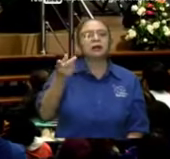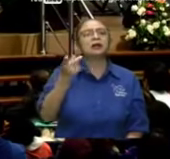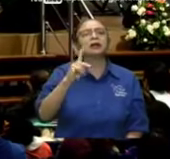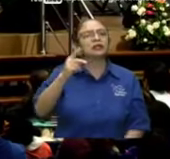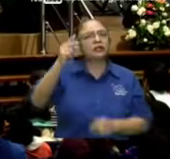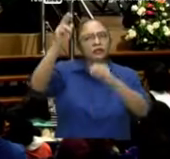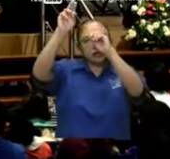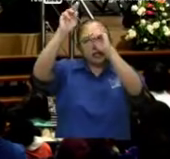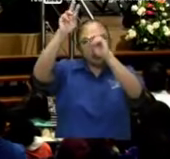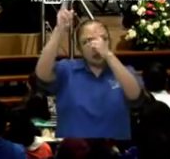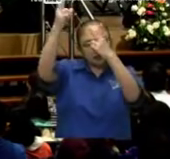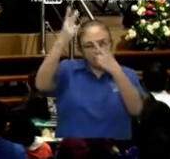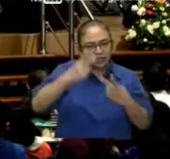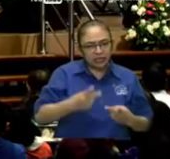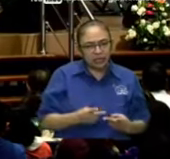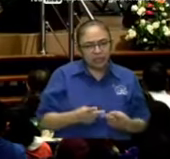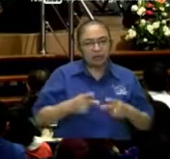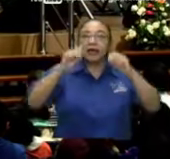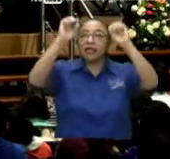¿Cuánto les costaba?